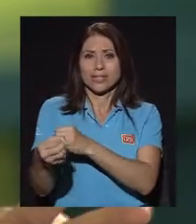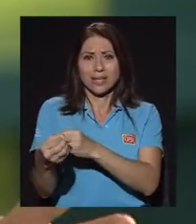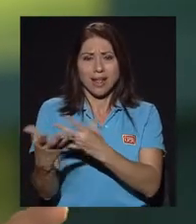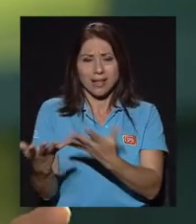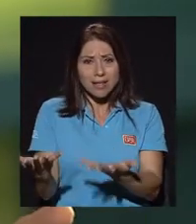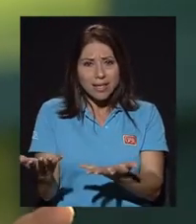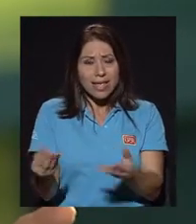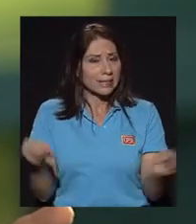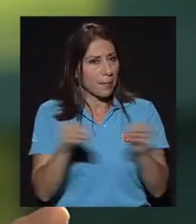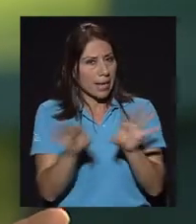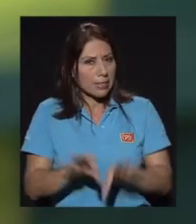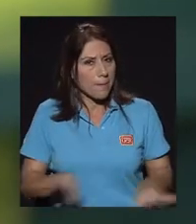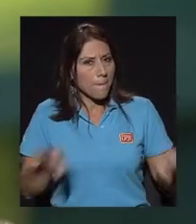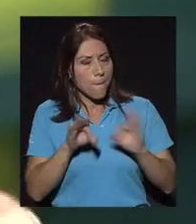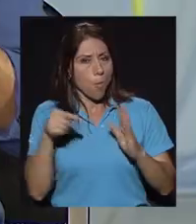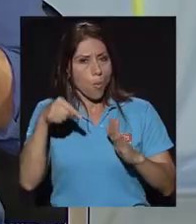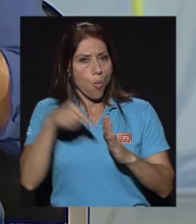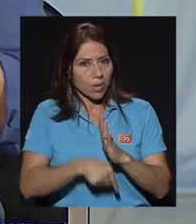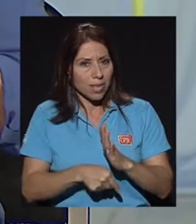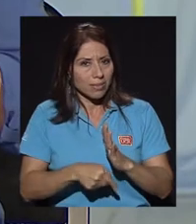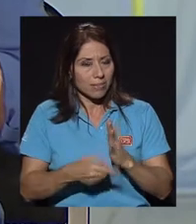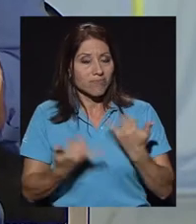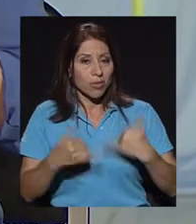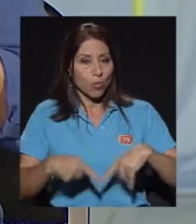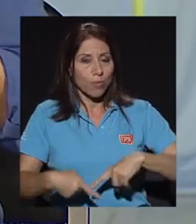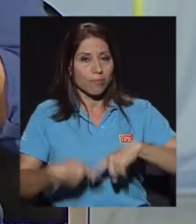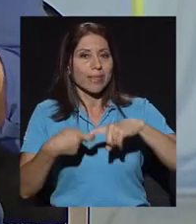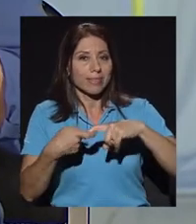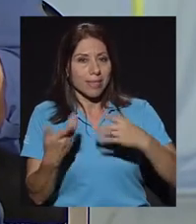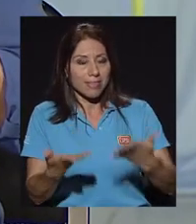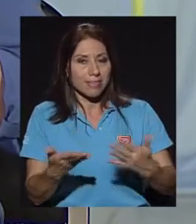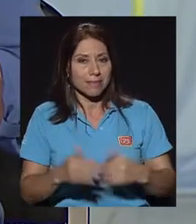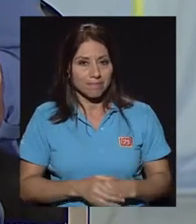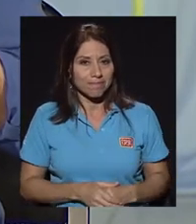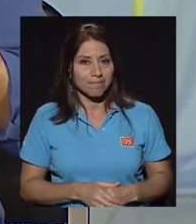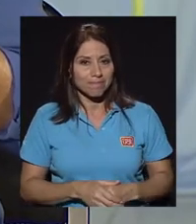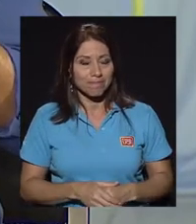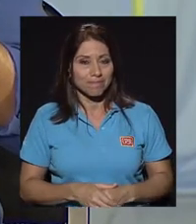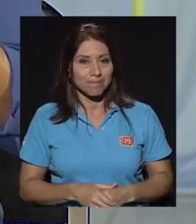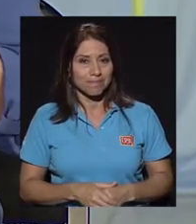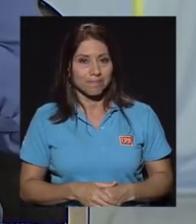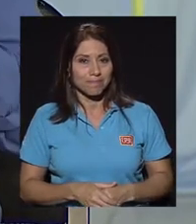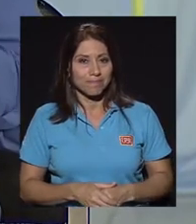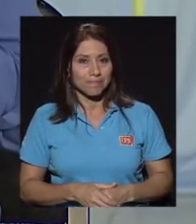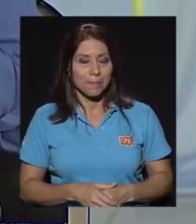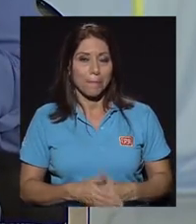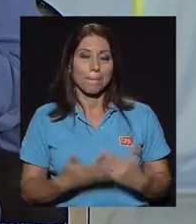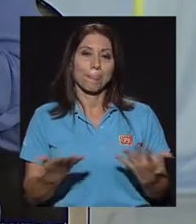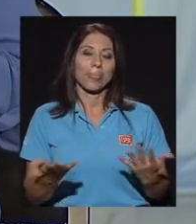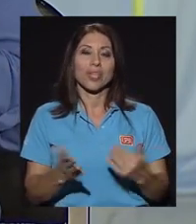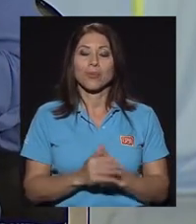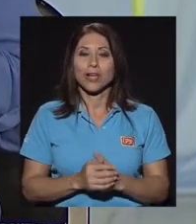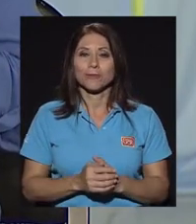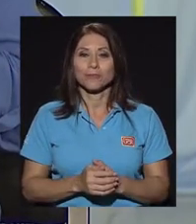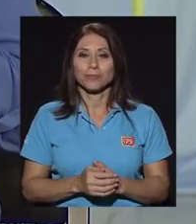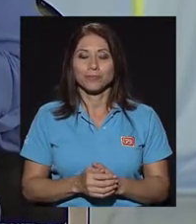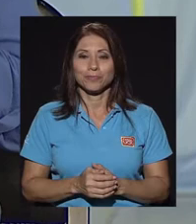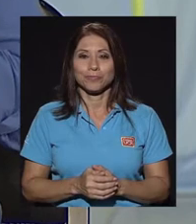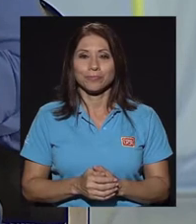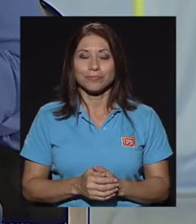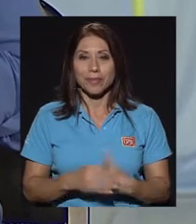más importante el asunto todavía y nos queda pendiente. Bueno, vamos